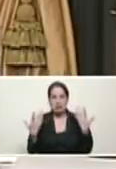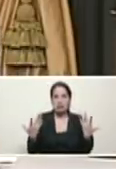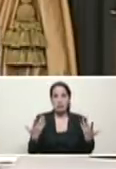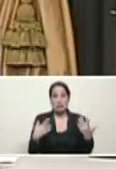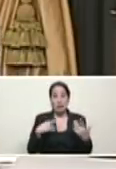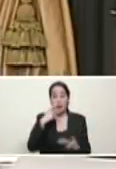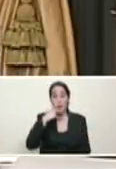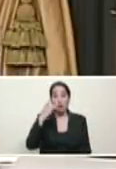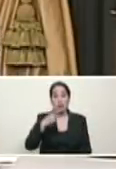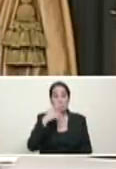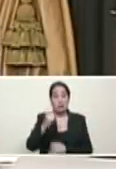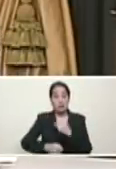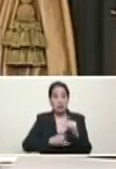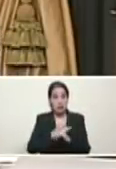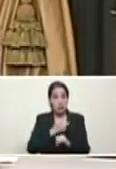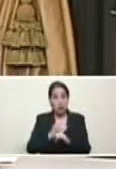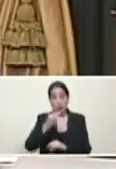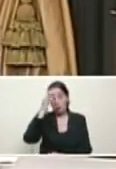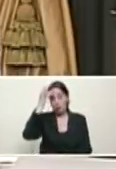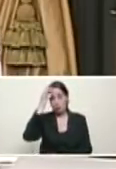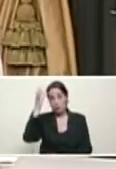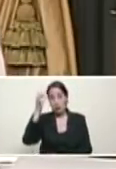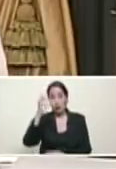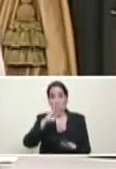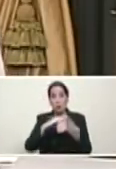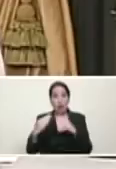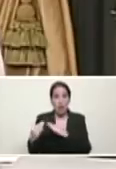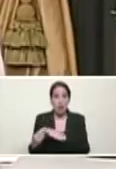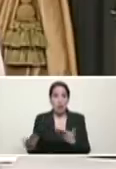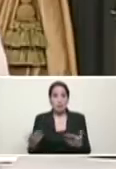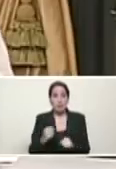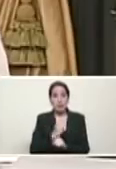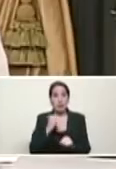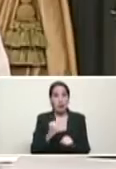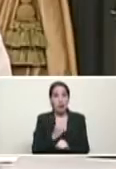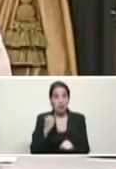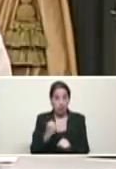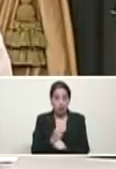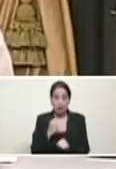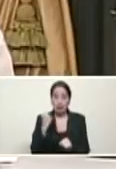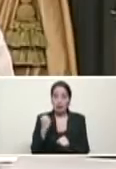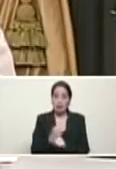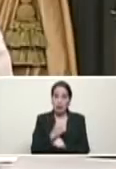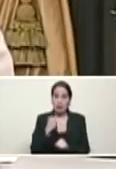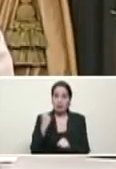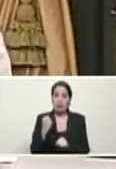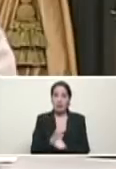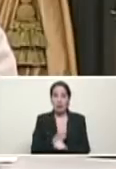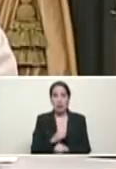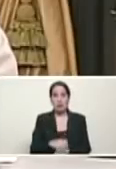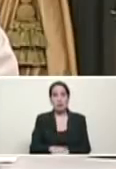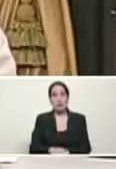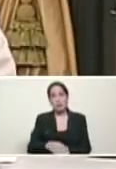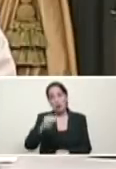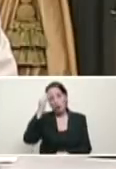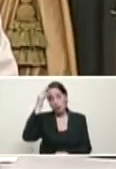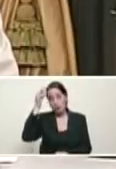internacional, de los consejos comunales que trabajan. Consejos comunales, miren,